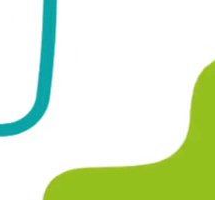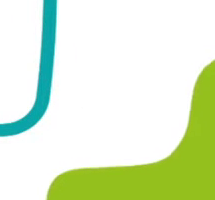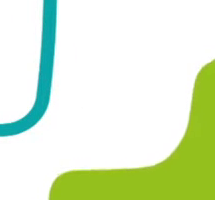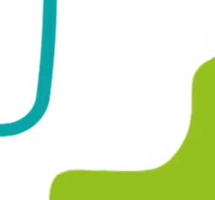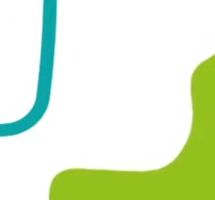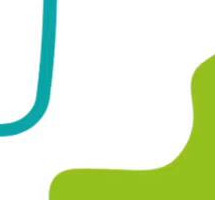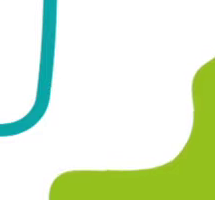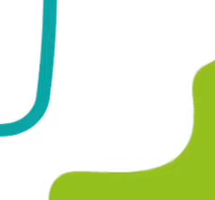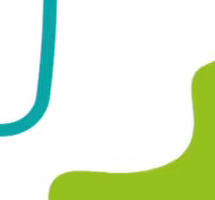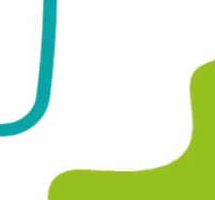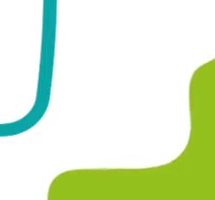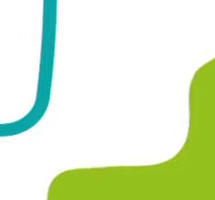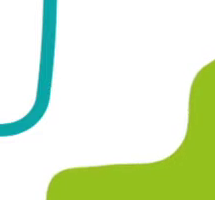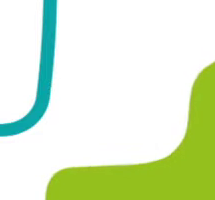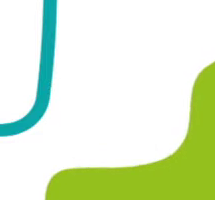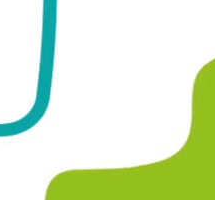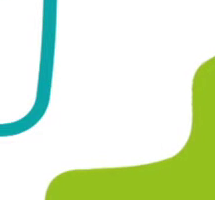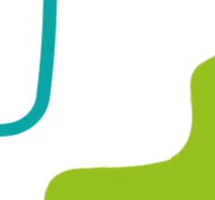i